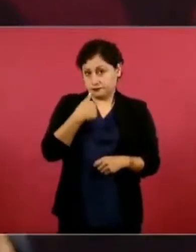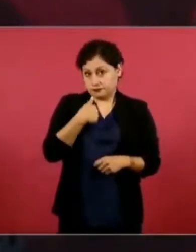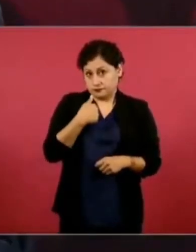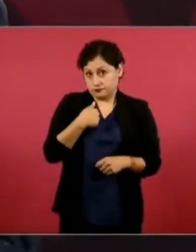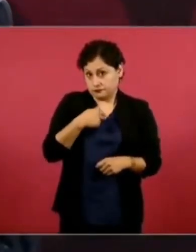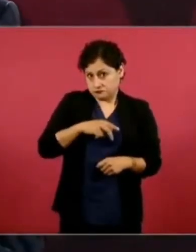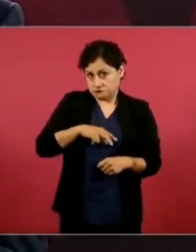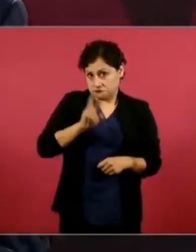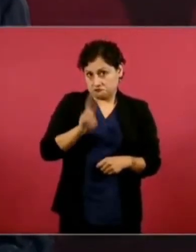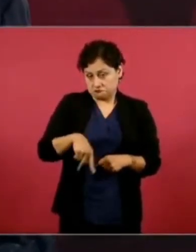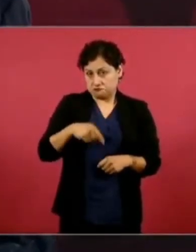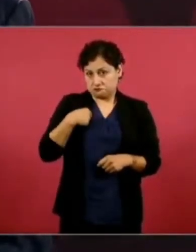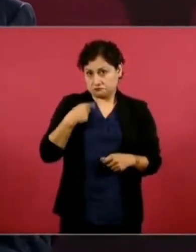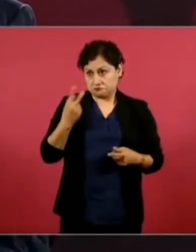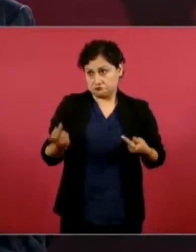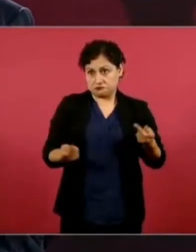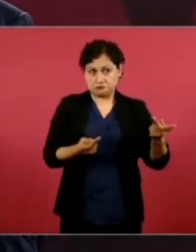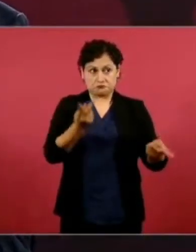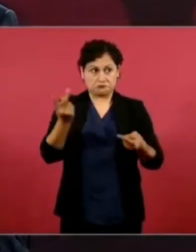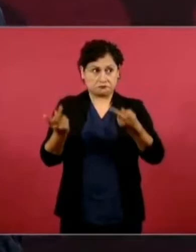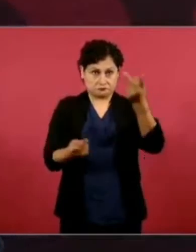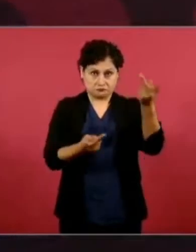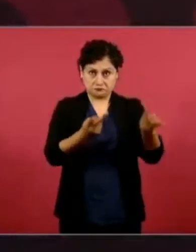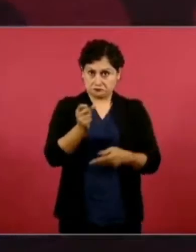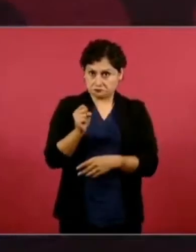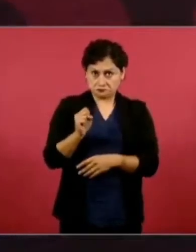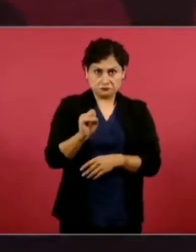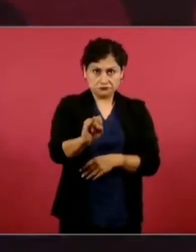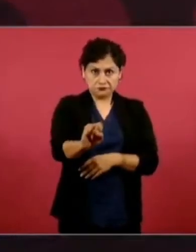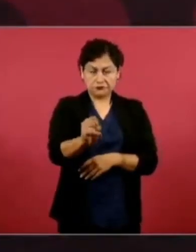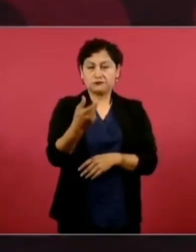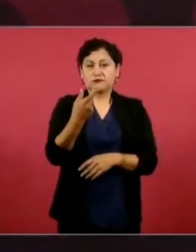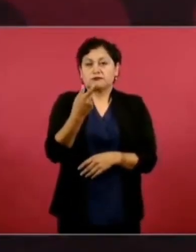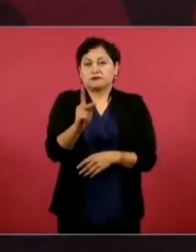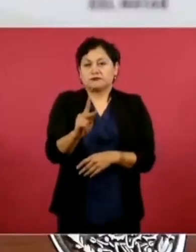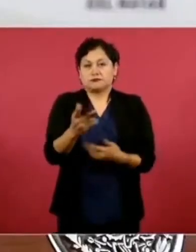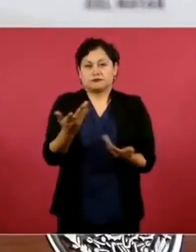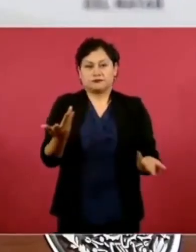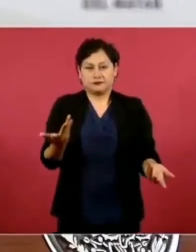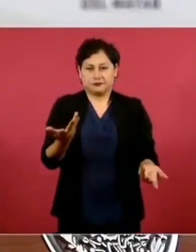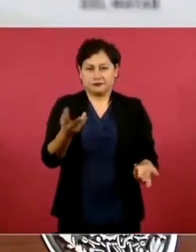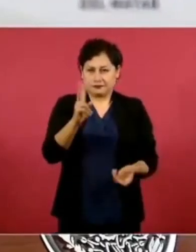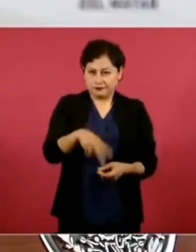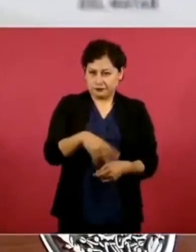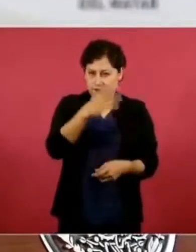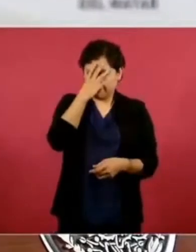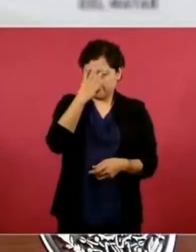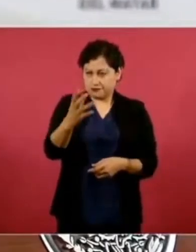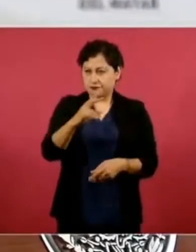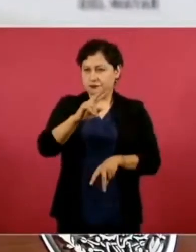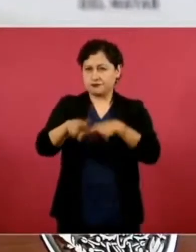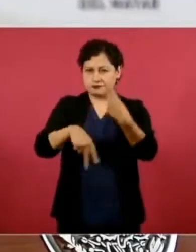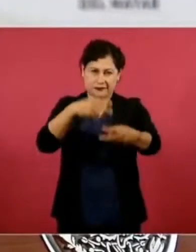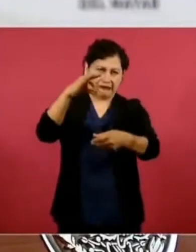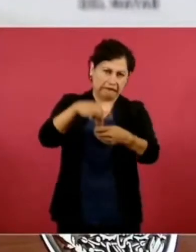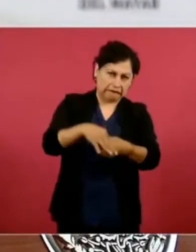que no es con casillas, ya sabíamos, ¿no?,